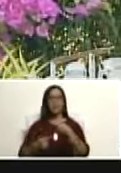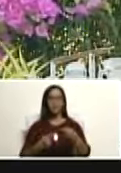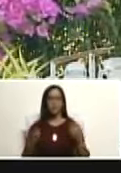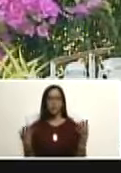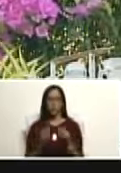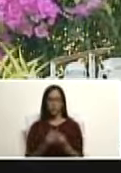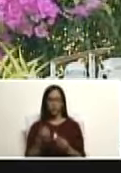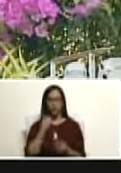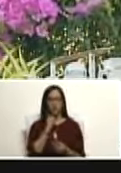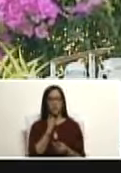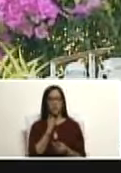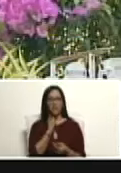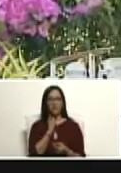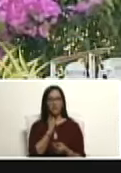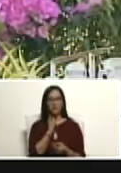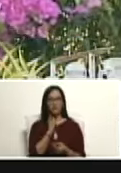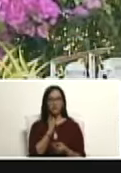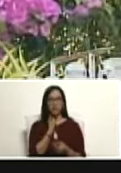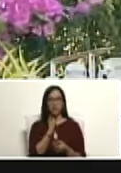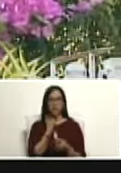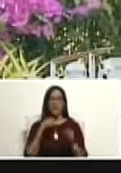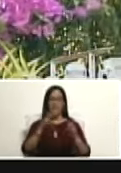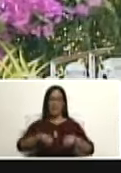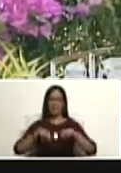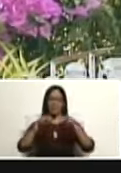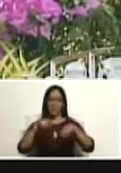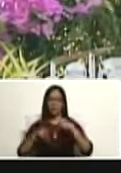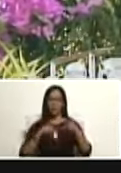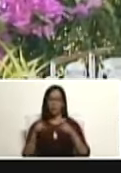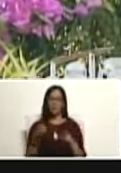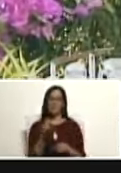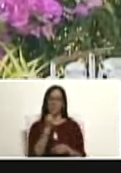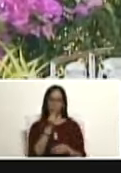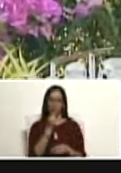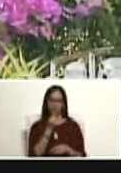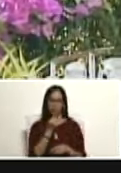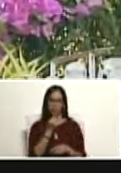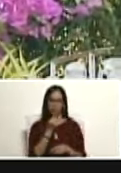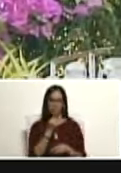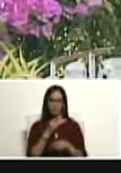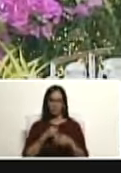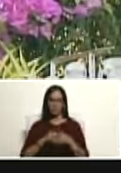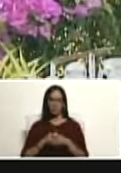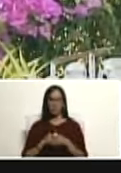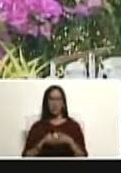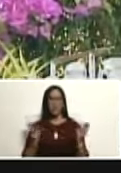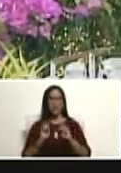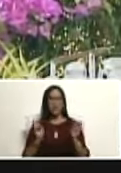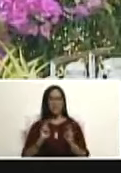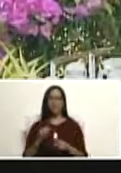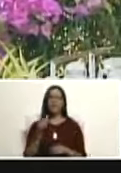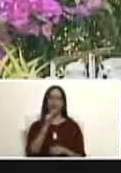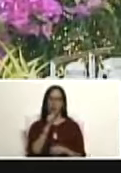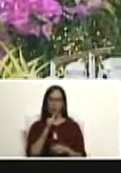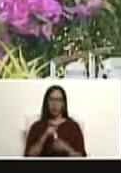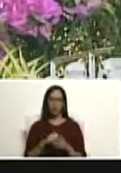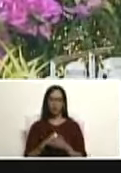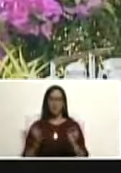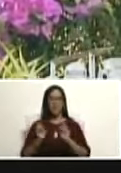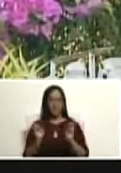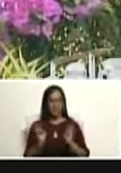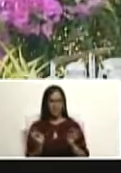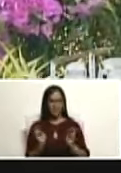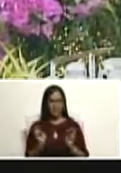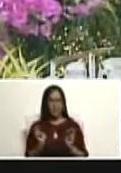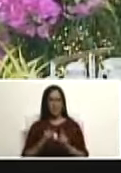enfermedades, en la agricultura y la producción de alimentos, en el tema del agua, en el tema de